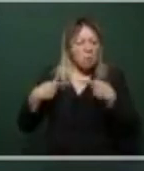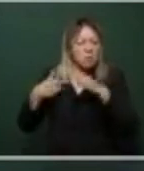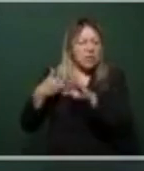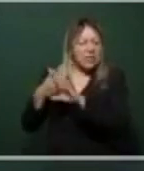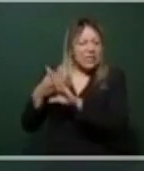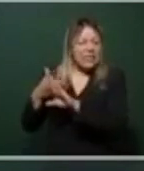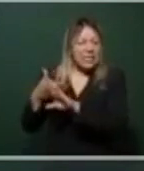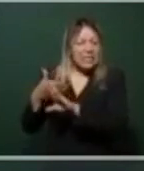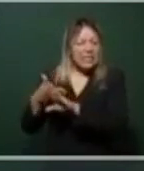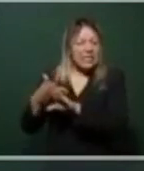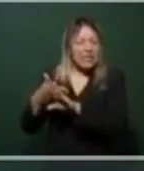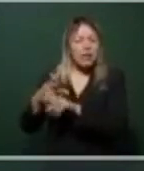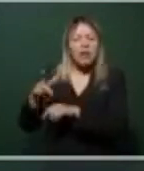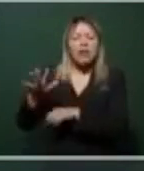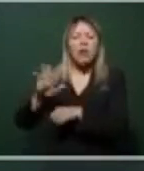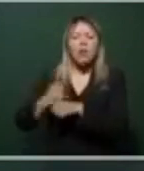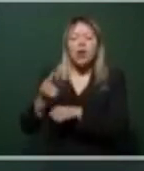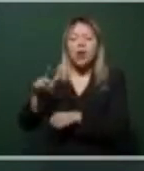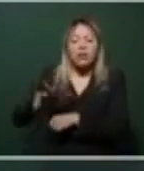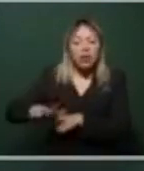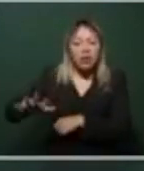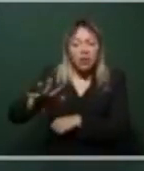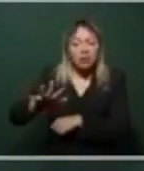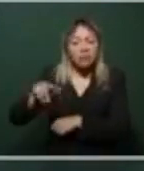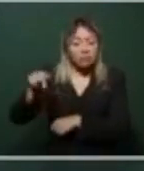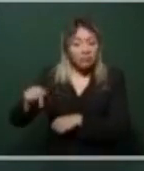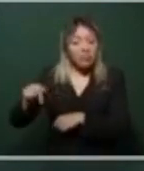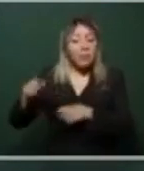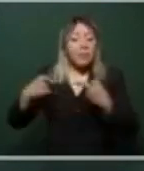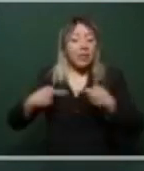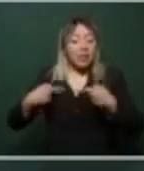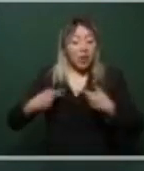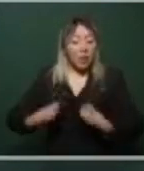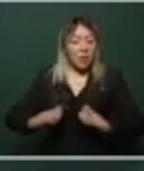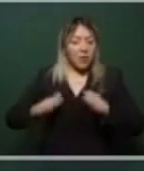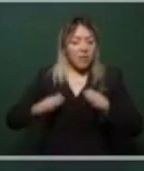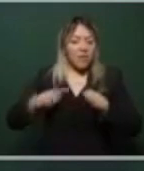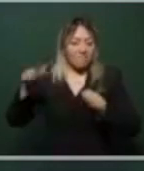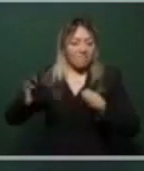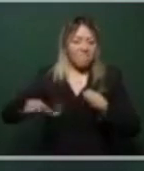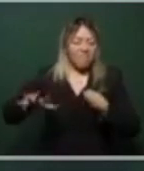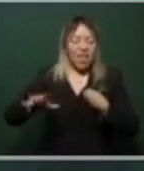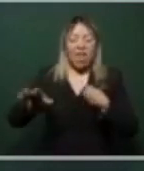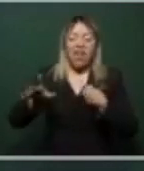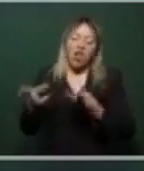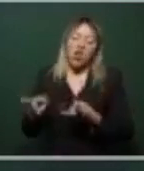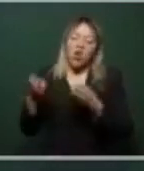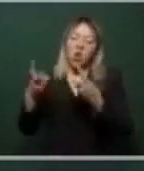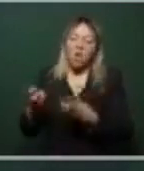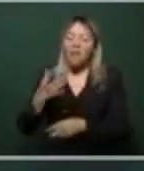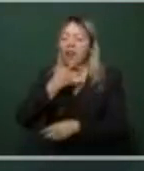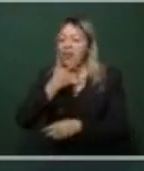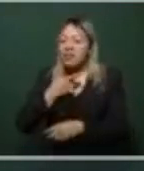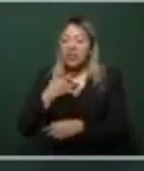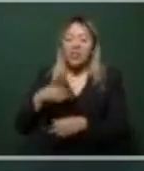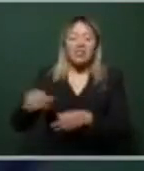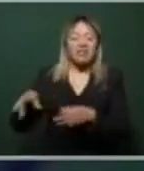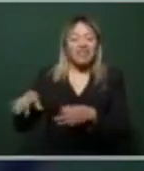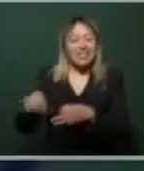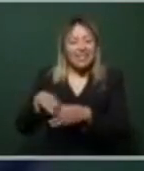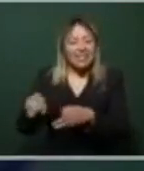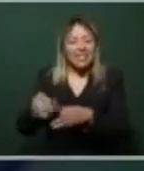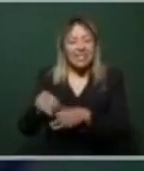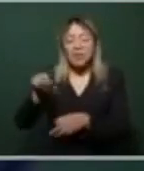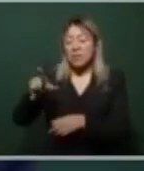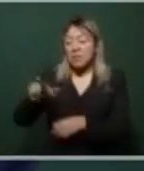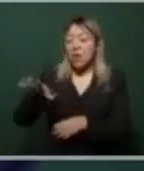porque se dedicaban algunos al robo de combustible. Ahí estamos trabajando, están cambiando